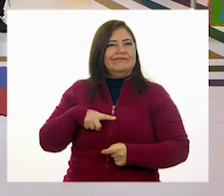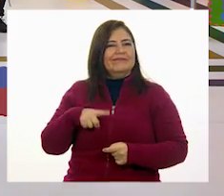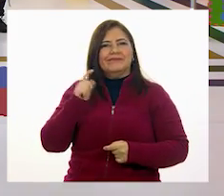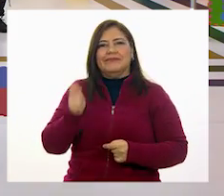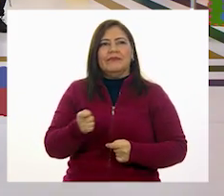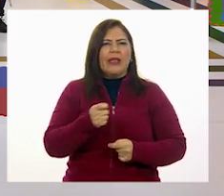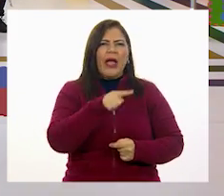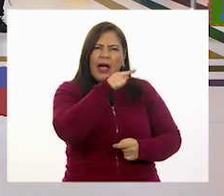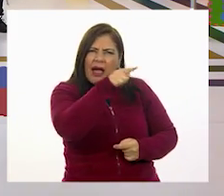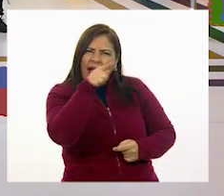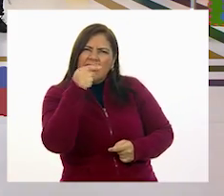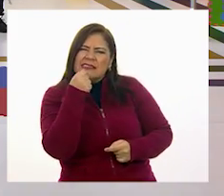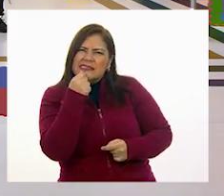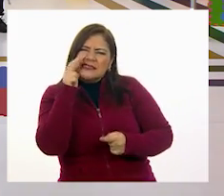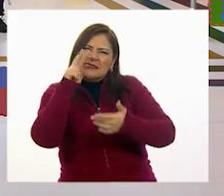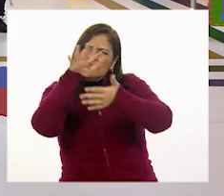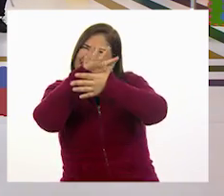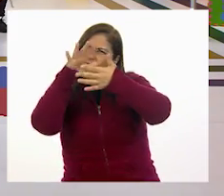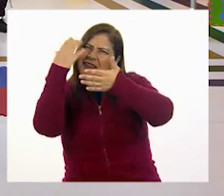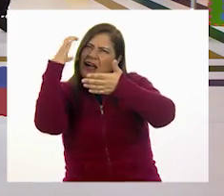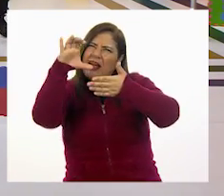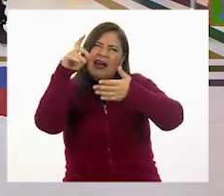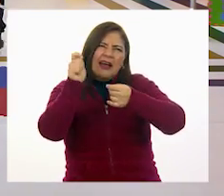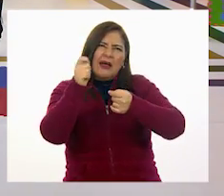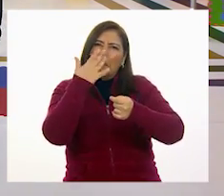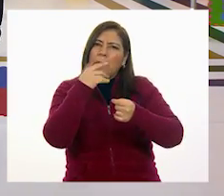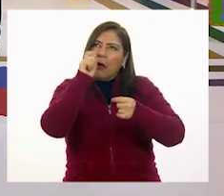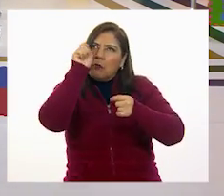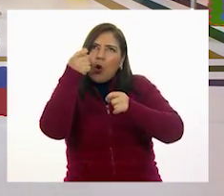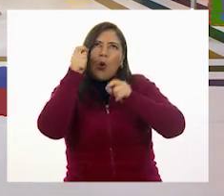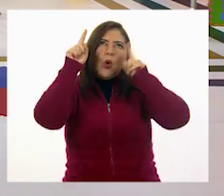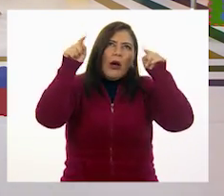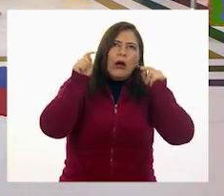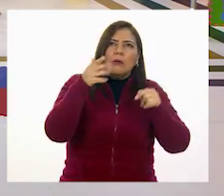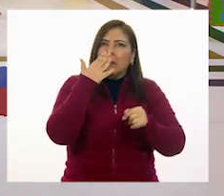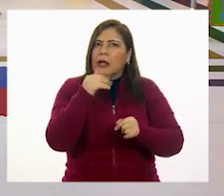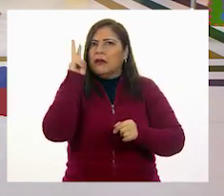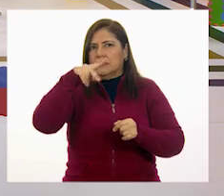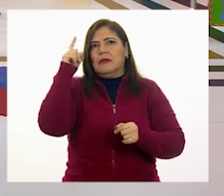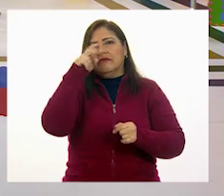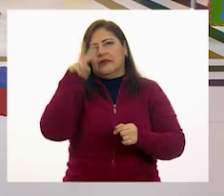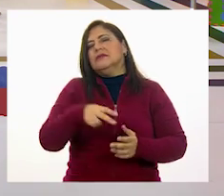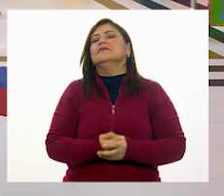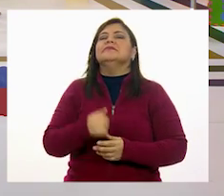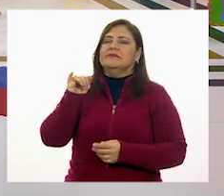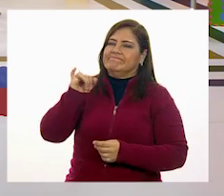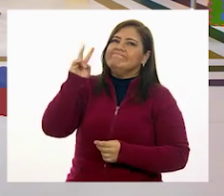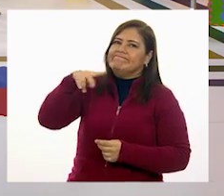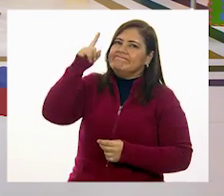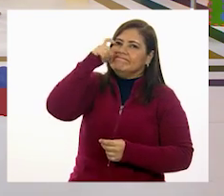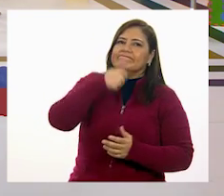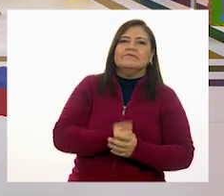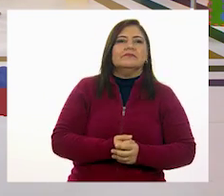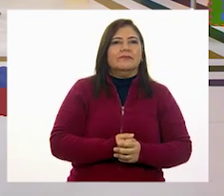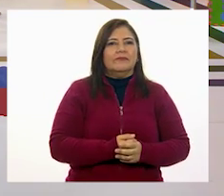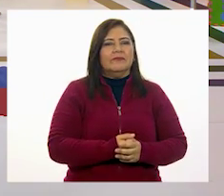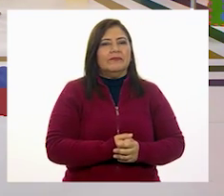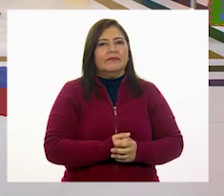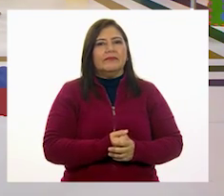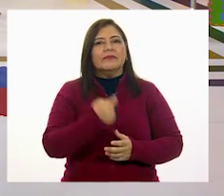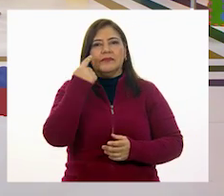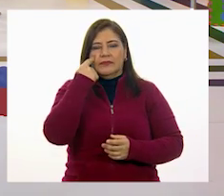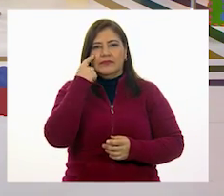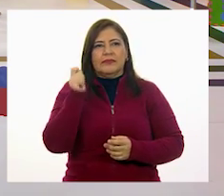niños, ¿ustedes qué entienden de todo el texto? Es que sin los signos de puntuación está muy difícil, profe. ¿Verdad que sí? Pero vamos a darle el sentido. A ver,